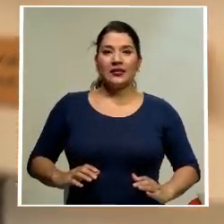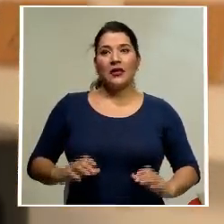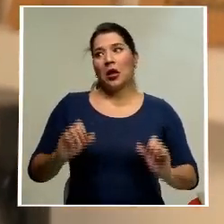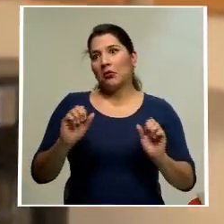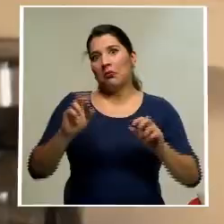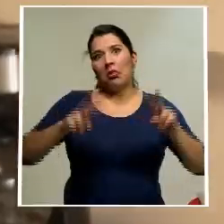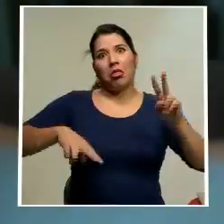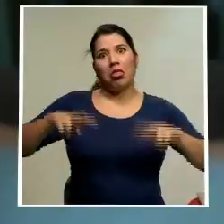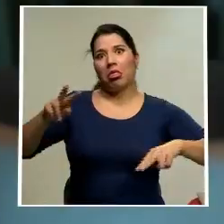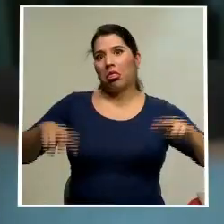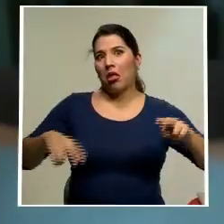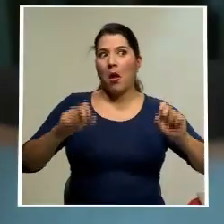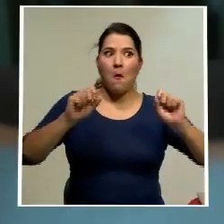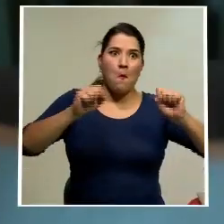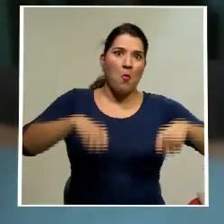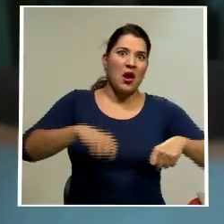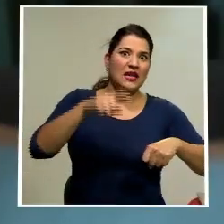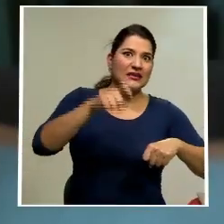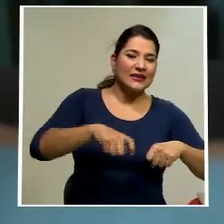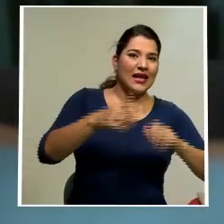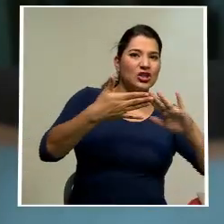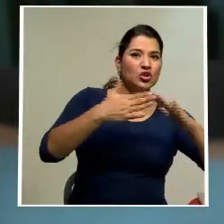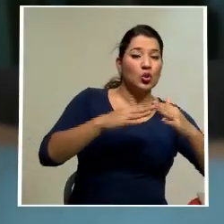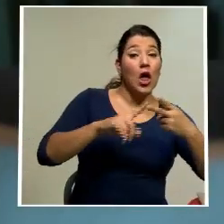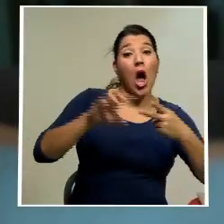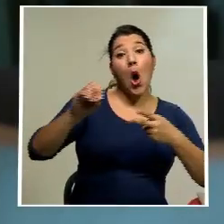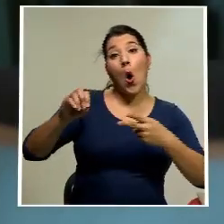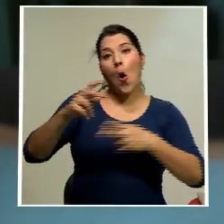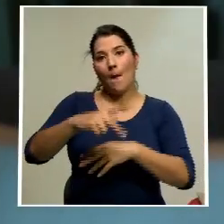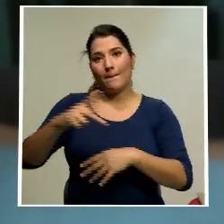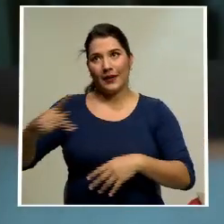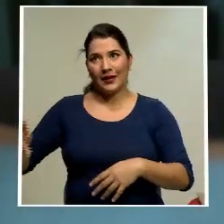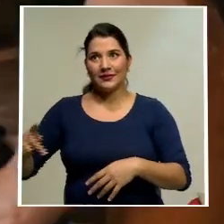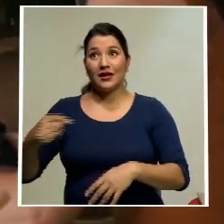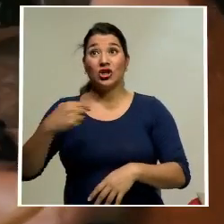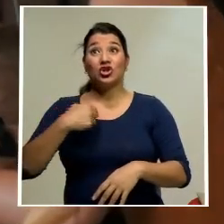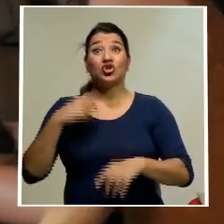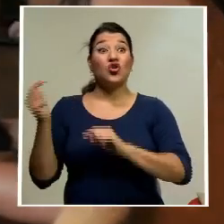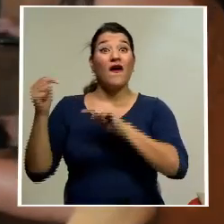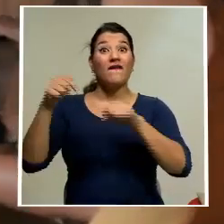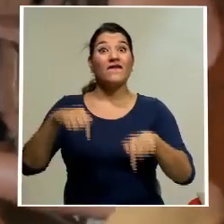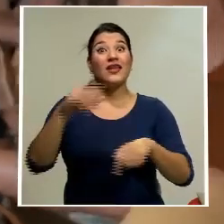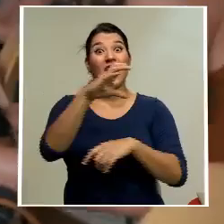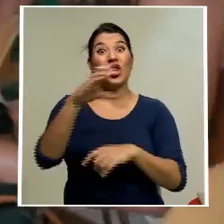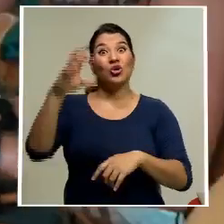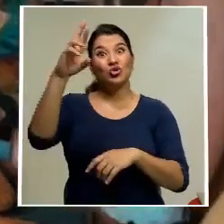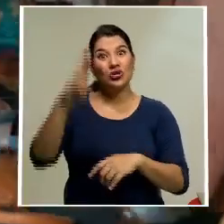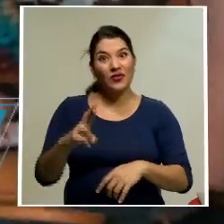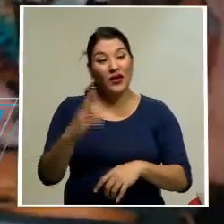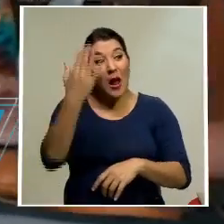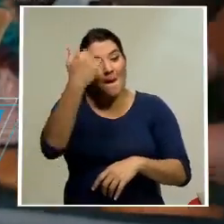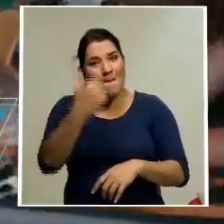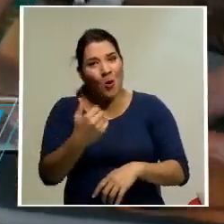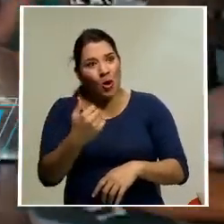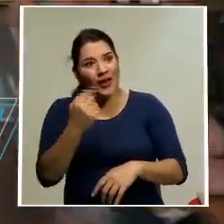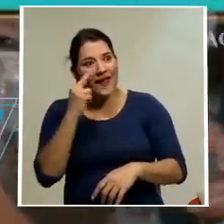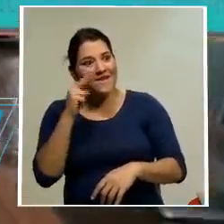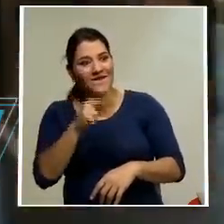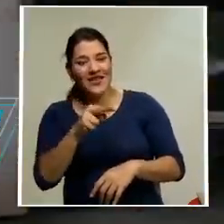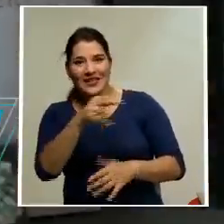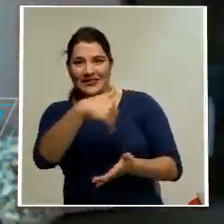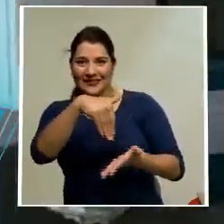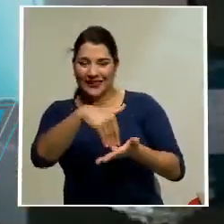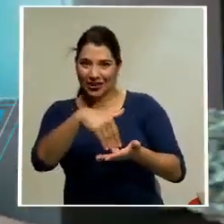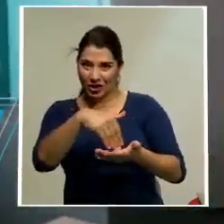o la playa. De hecho, vine a Costa Rica porque existía lo coworking y estuve buscando distintos espacios y